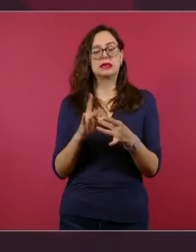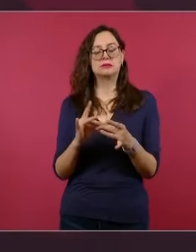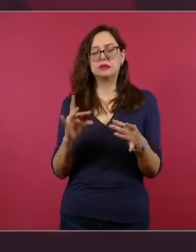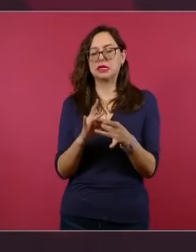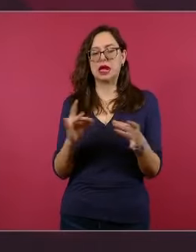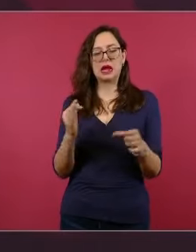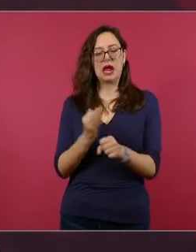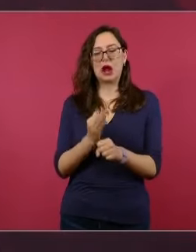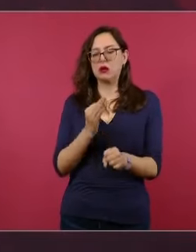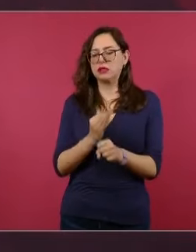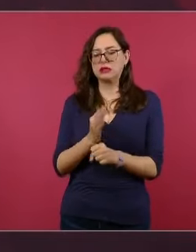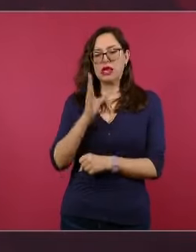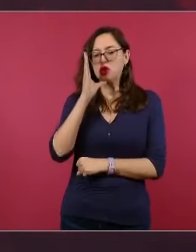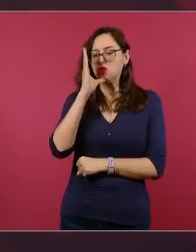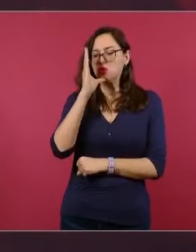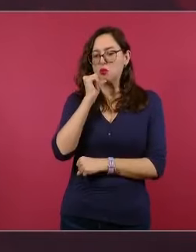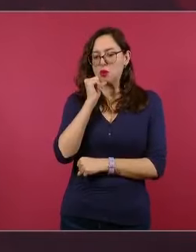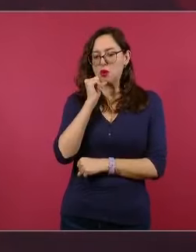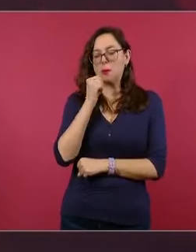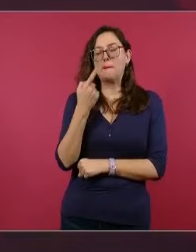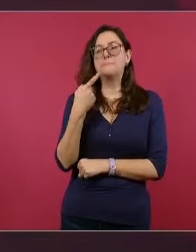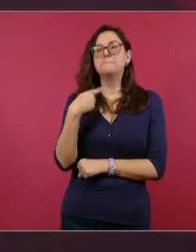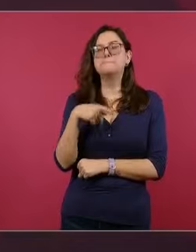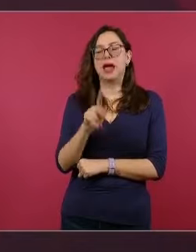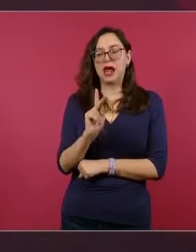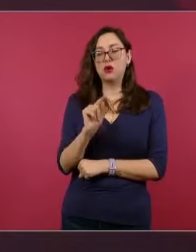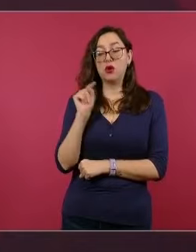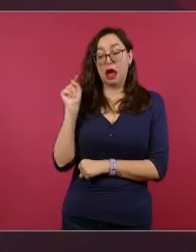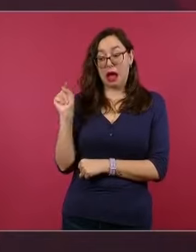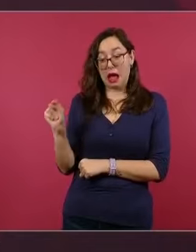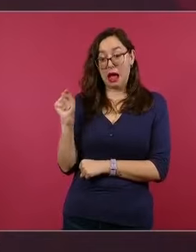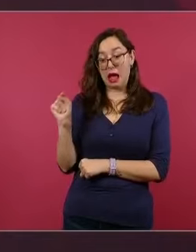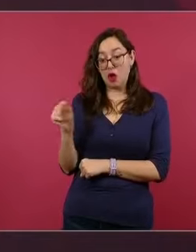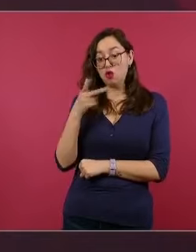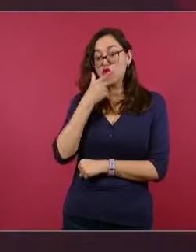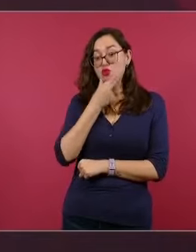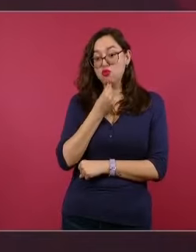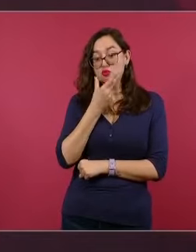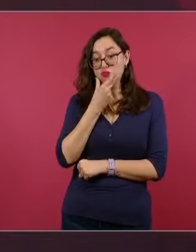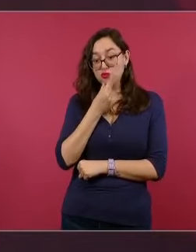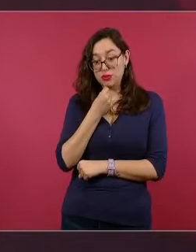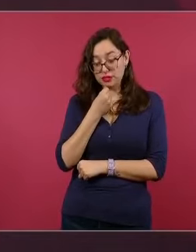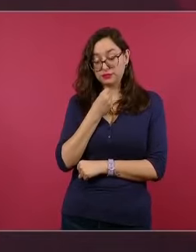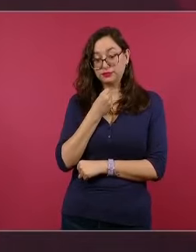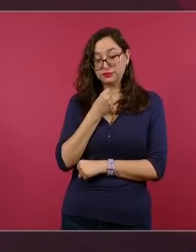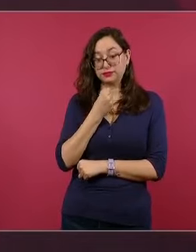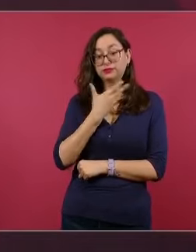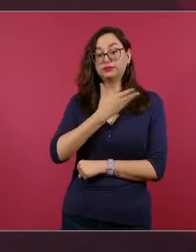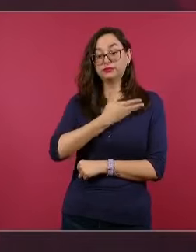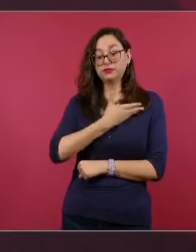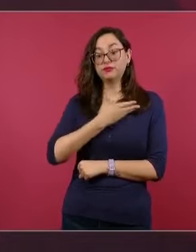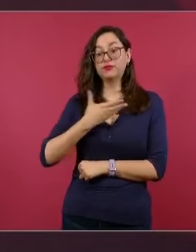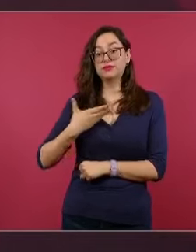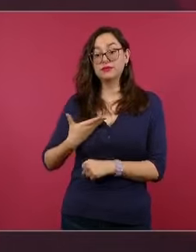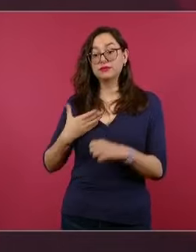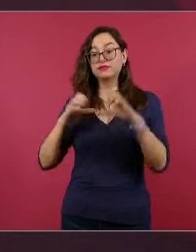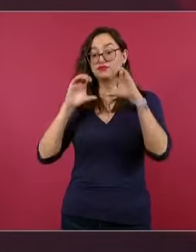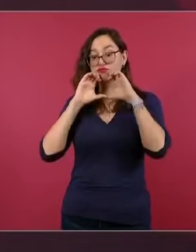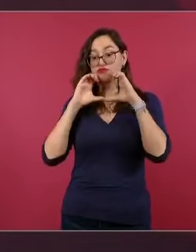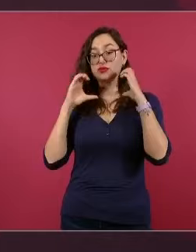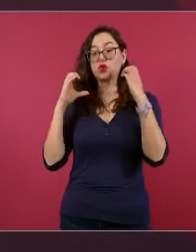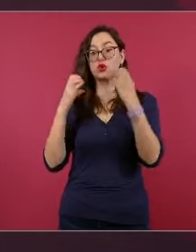decir de que fue el presidente del Congreso cuando me